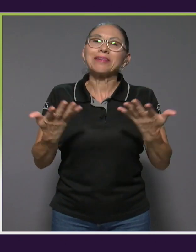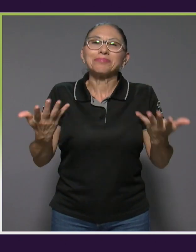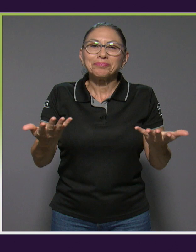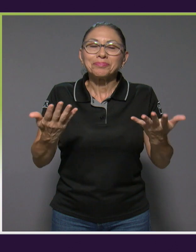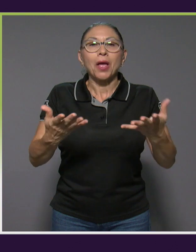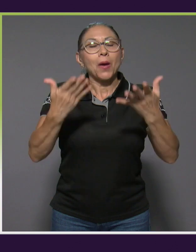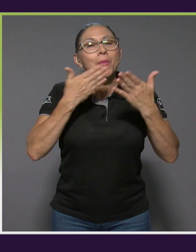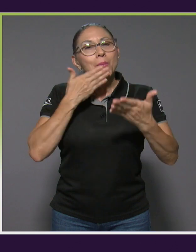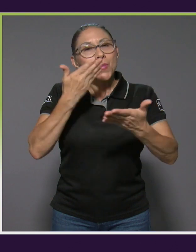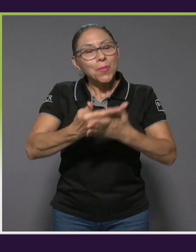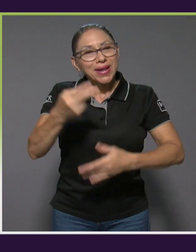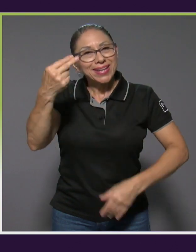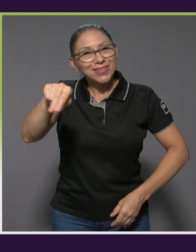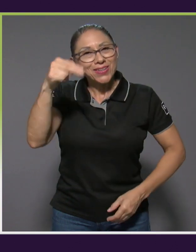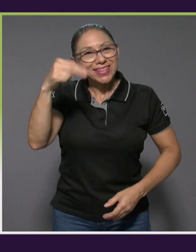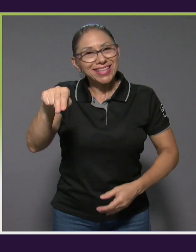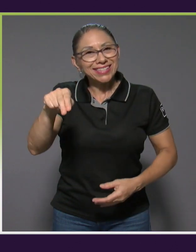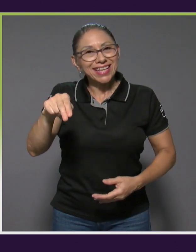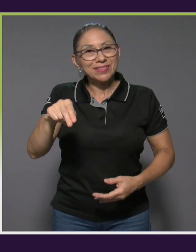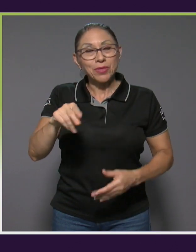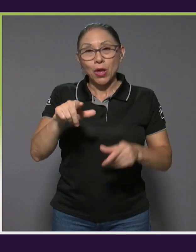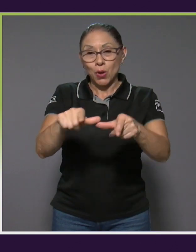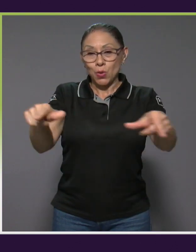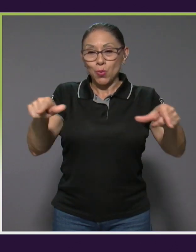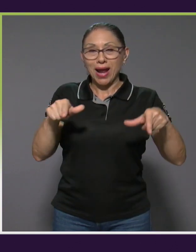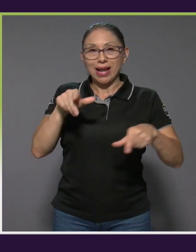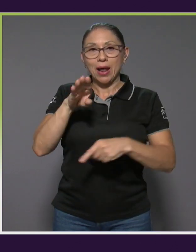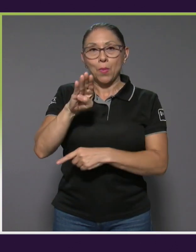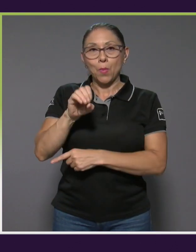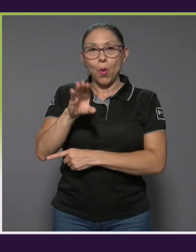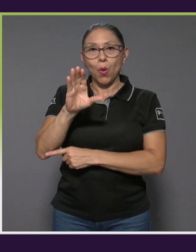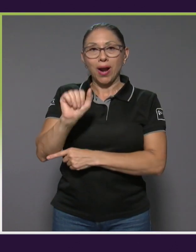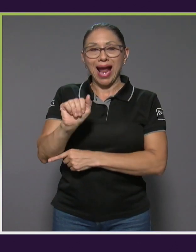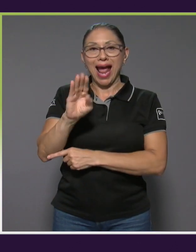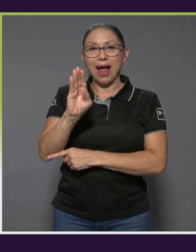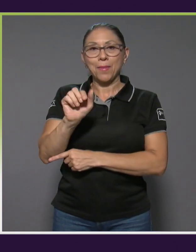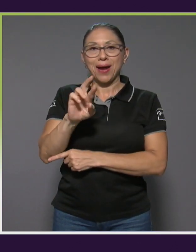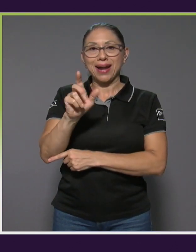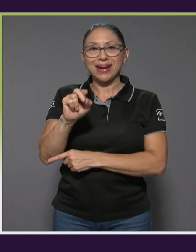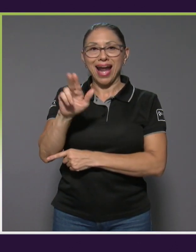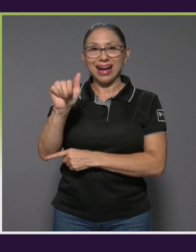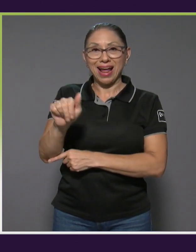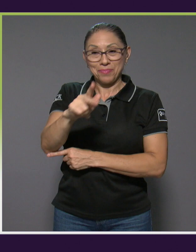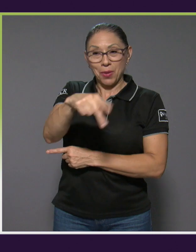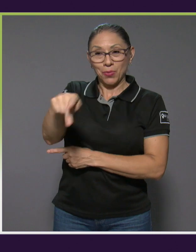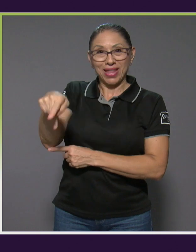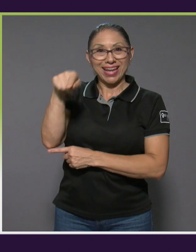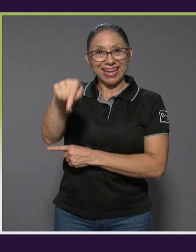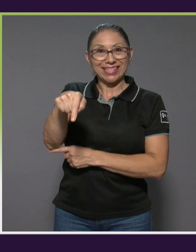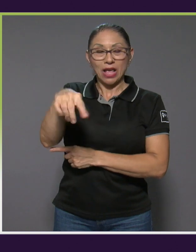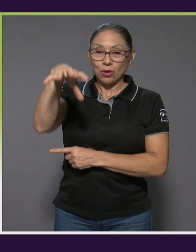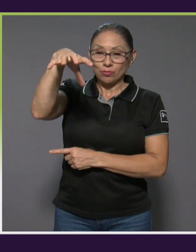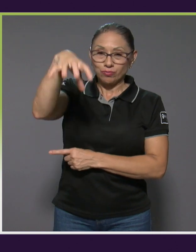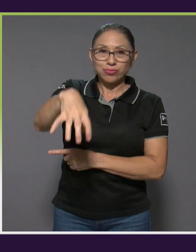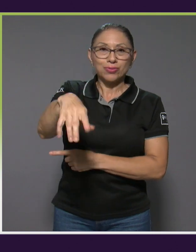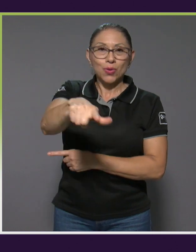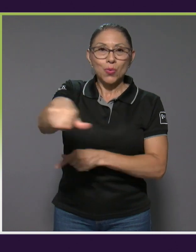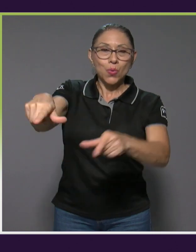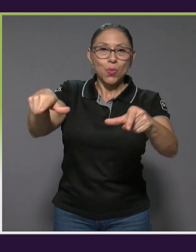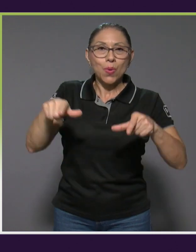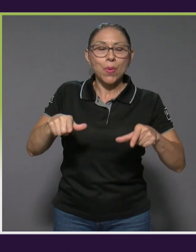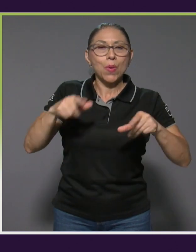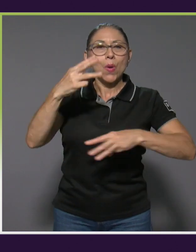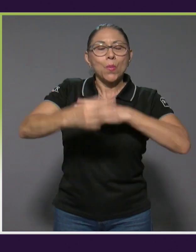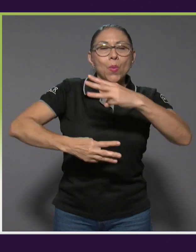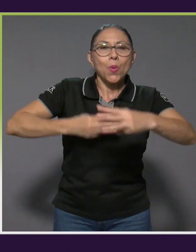buenas noticias porque Boca Barranca, en Punta Arenas específicamente, fue la sede mundial del surf